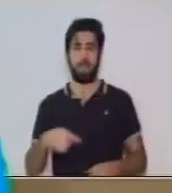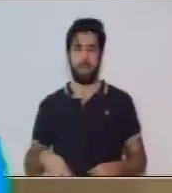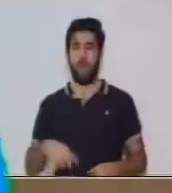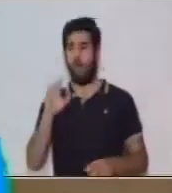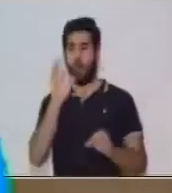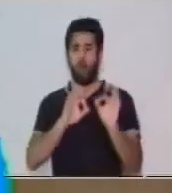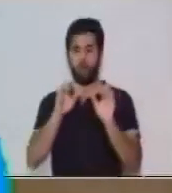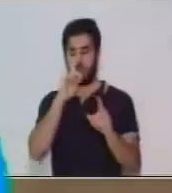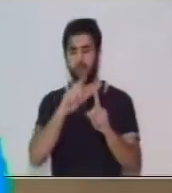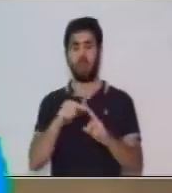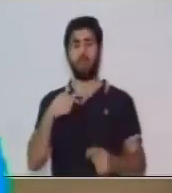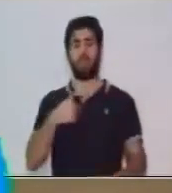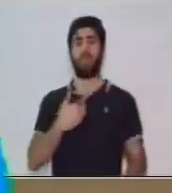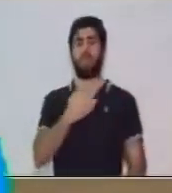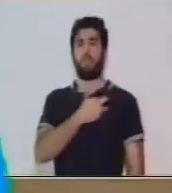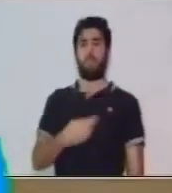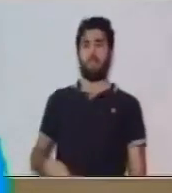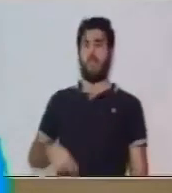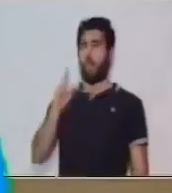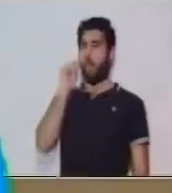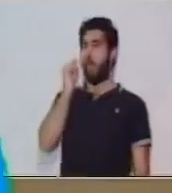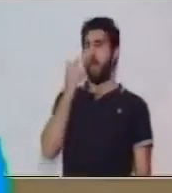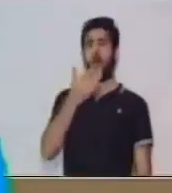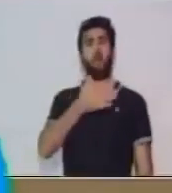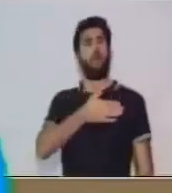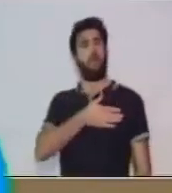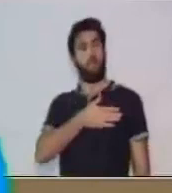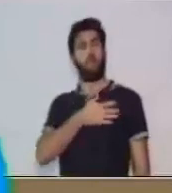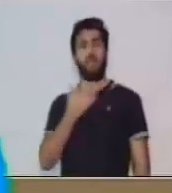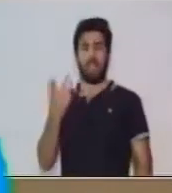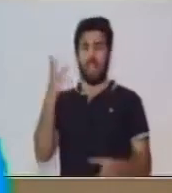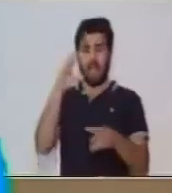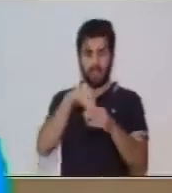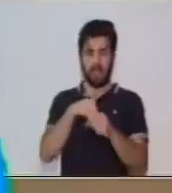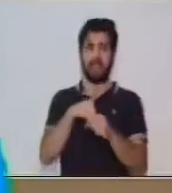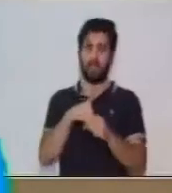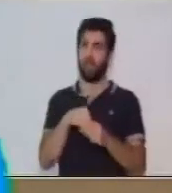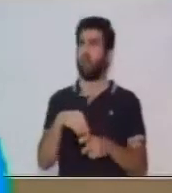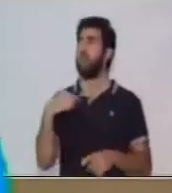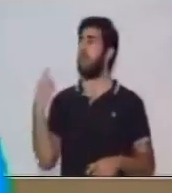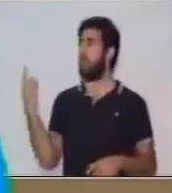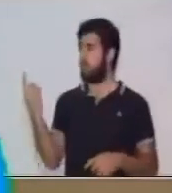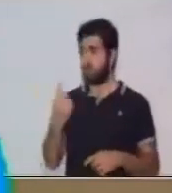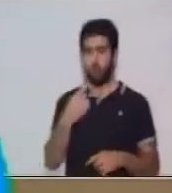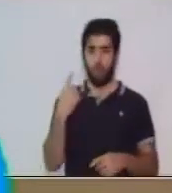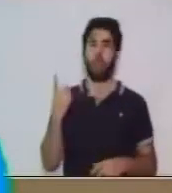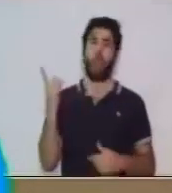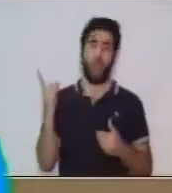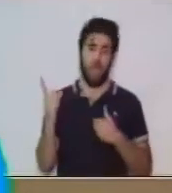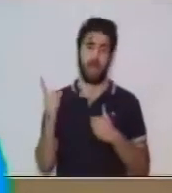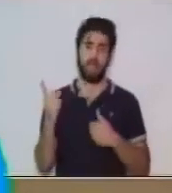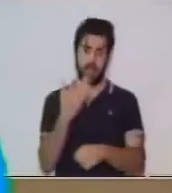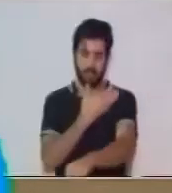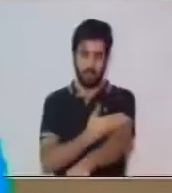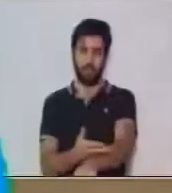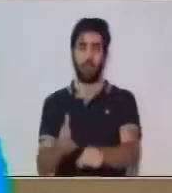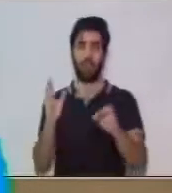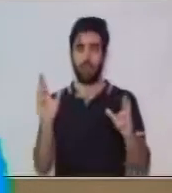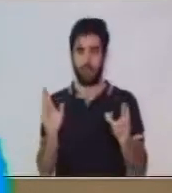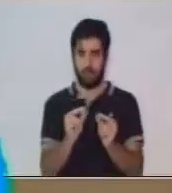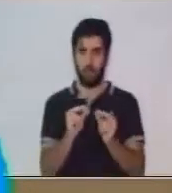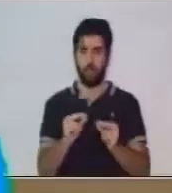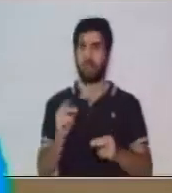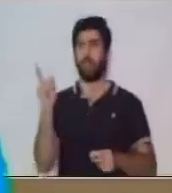príncipes encantados que también están allá en casa. Entonces, dentro de esto ya se menciona una breve característica y en esta serían